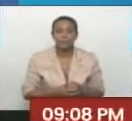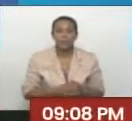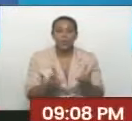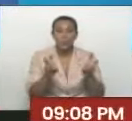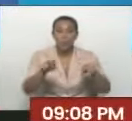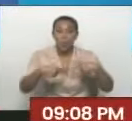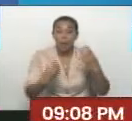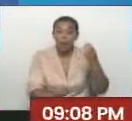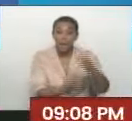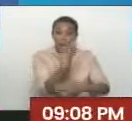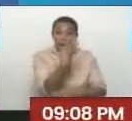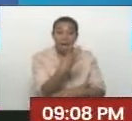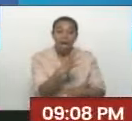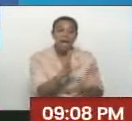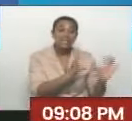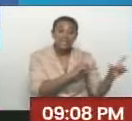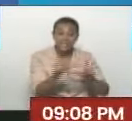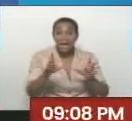nuevas infraestructuras.